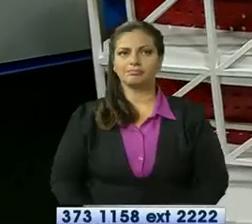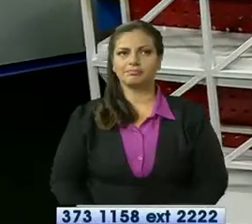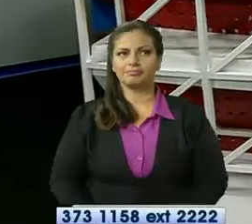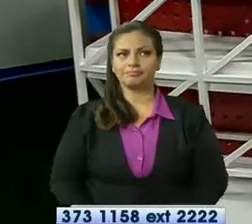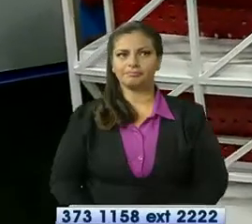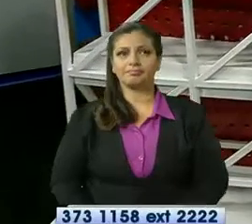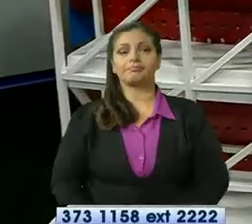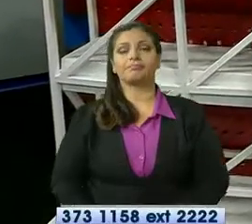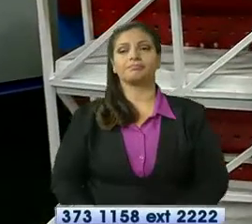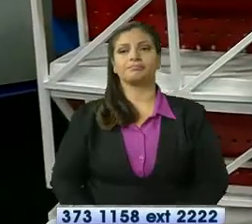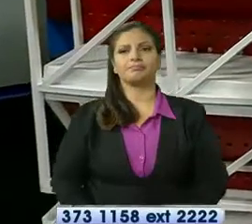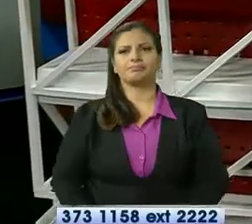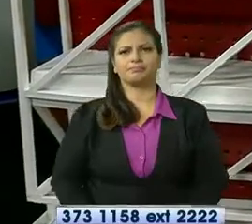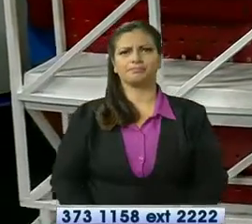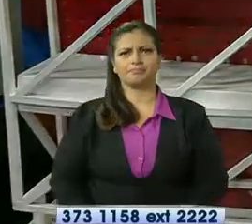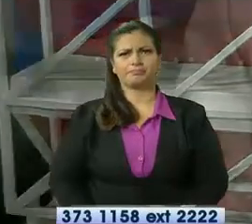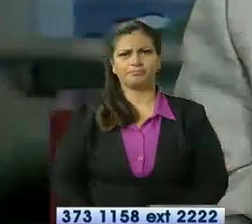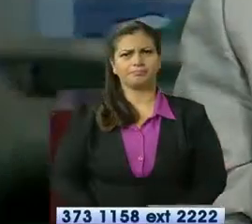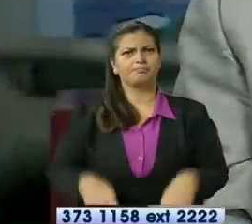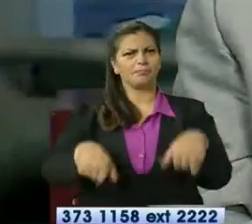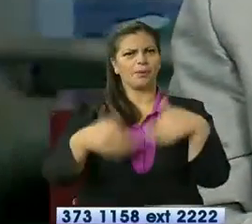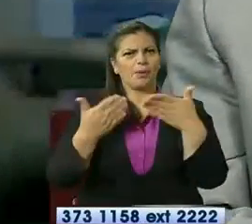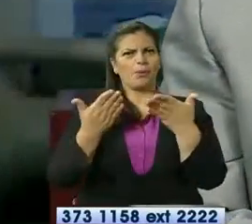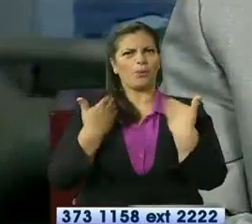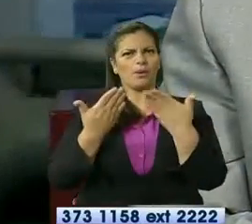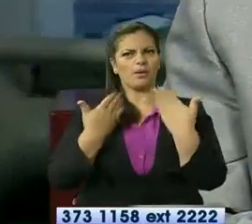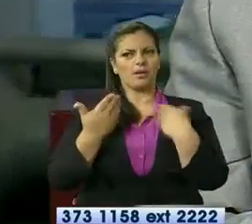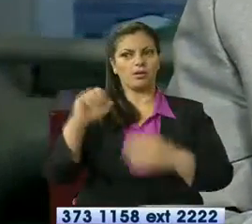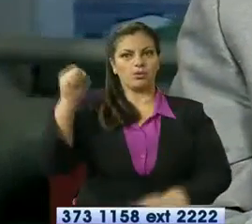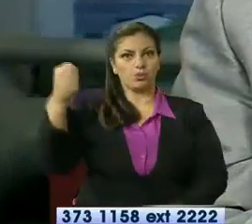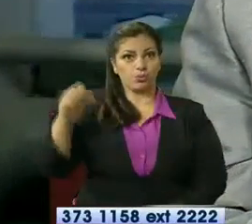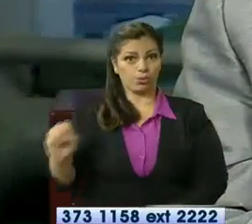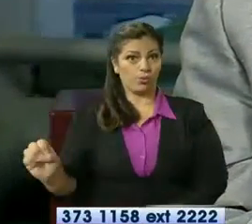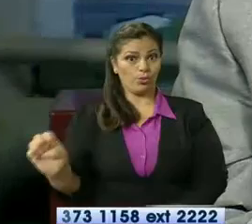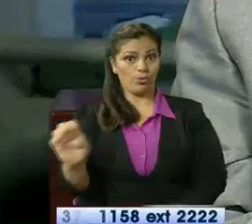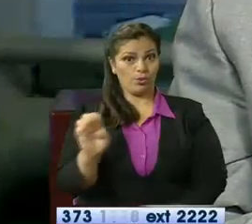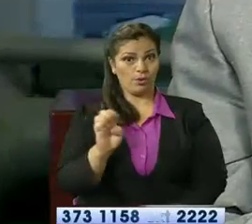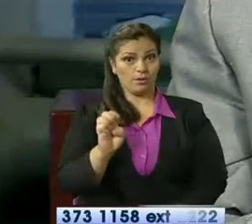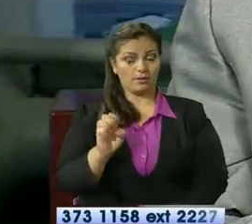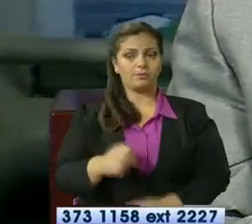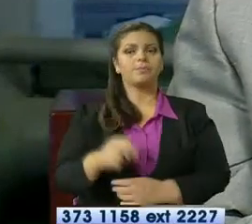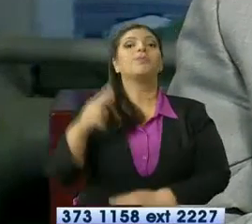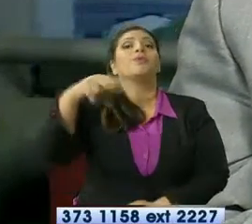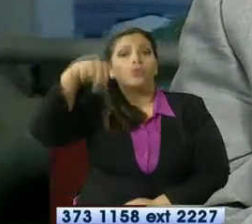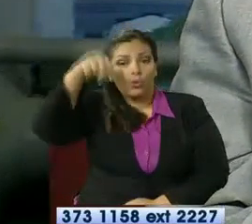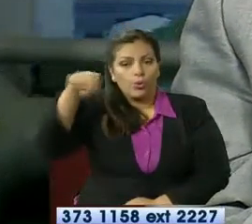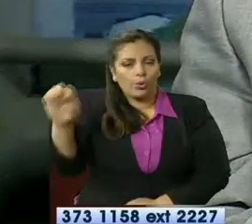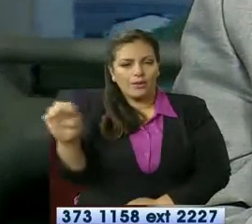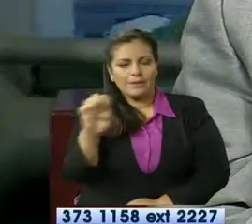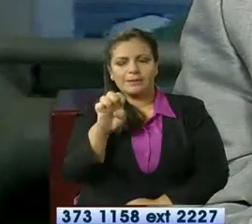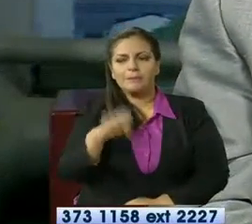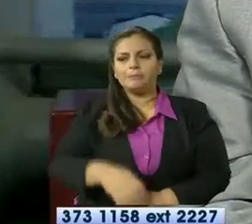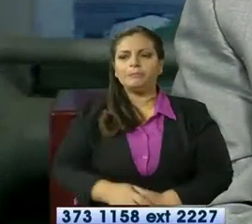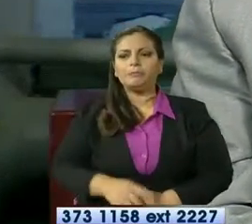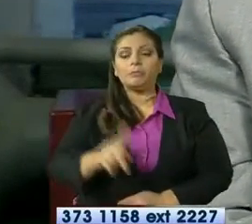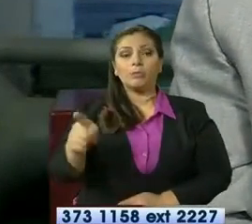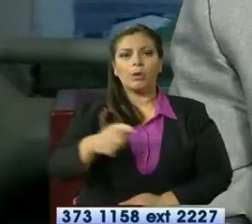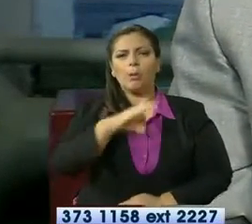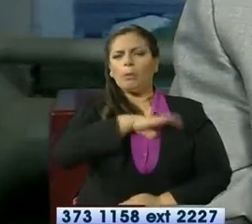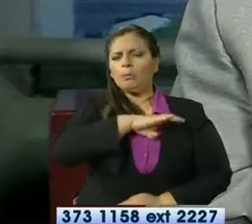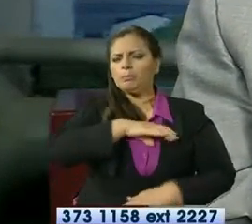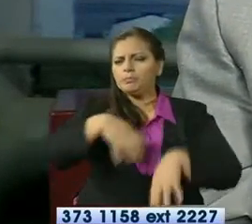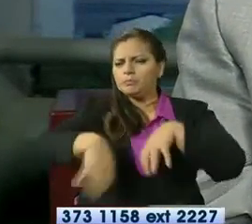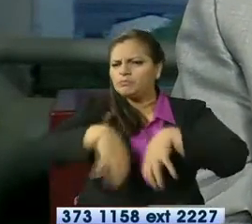Bueno, y más de 2.000 pacas de ropa de contrabando fueron decomisadas en un sector del noroeste de Guayaquil. Según los informes del operativo,